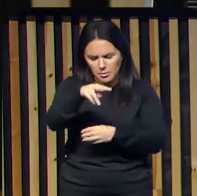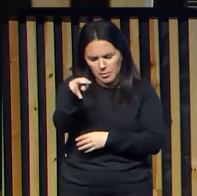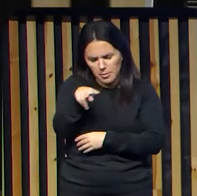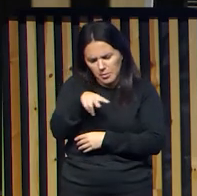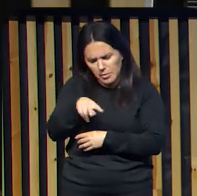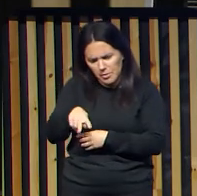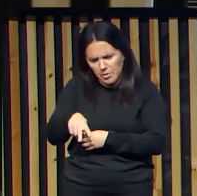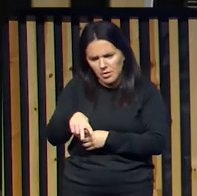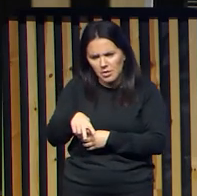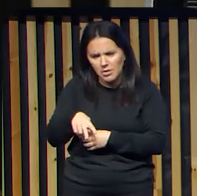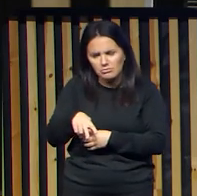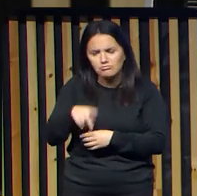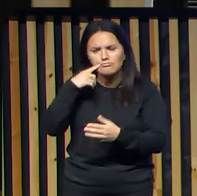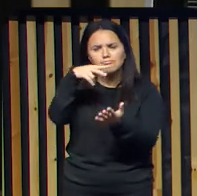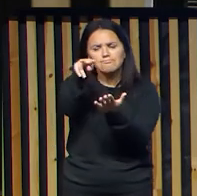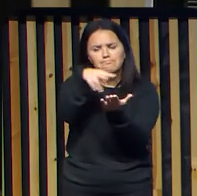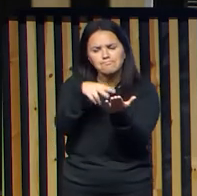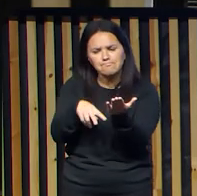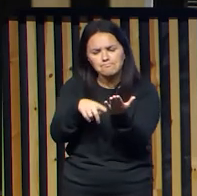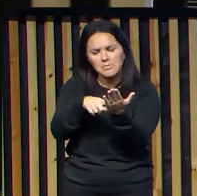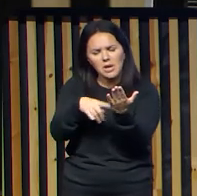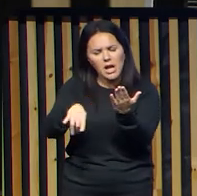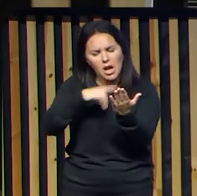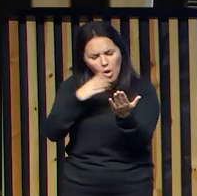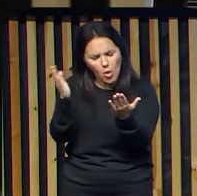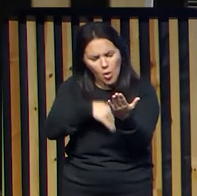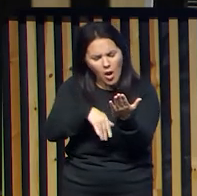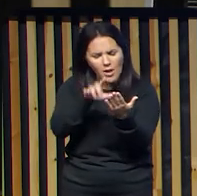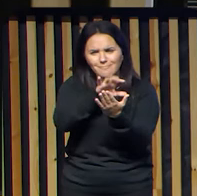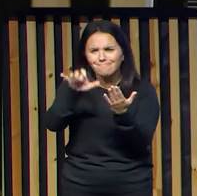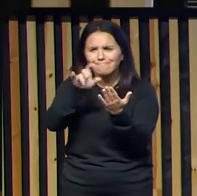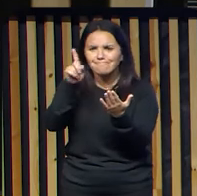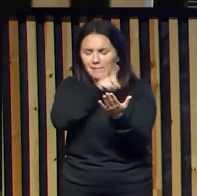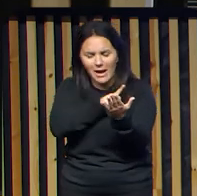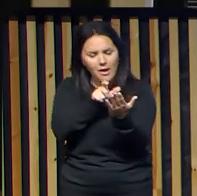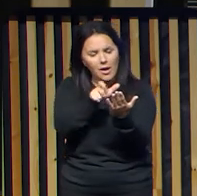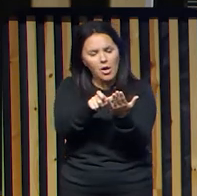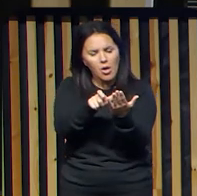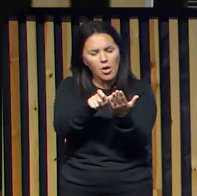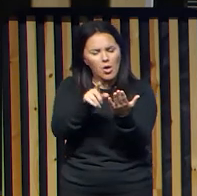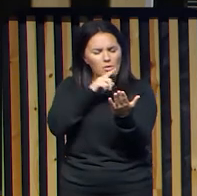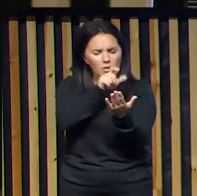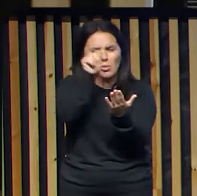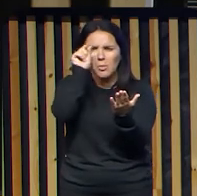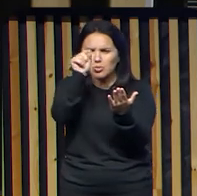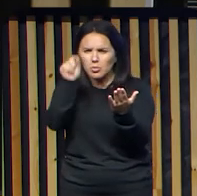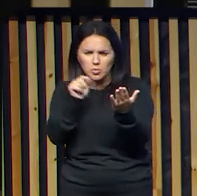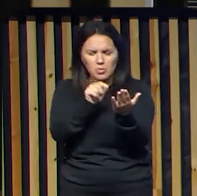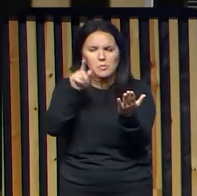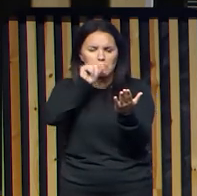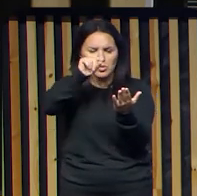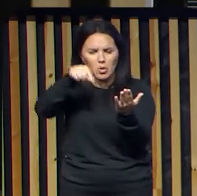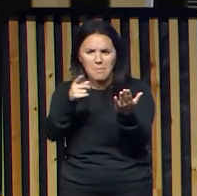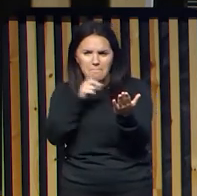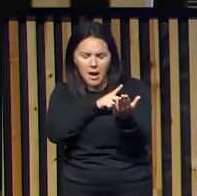de bulto en la puntuación o que en una de las lenguas cooficiales no se haya trasvasado una